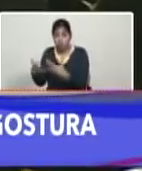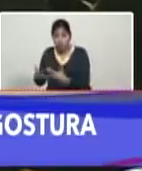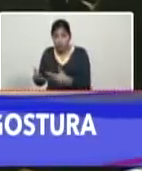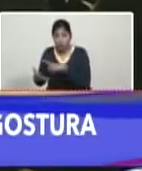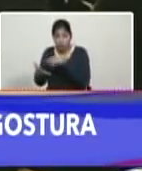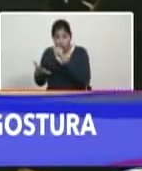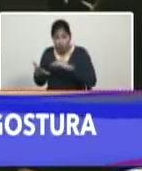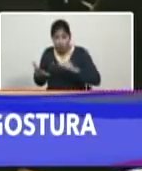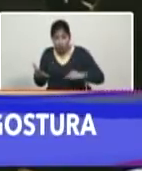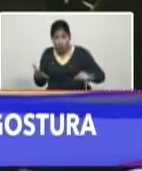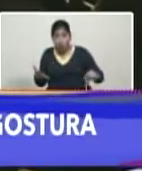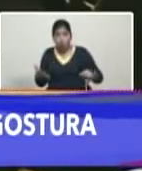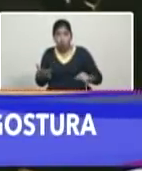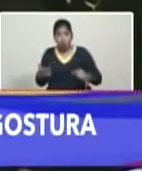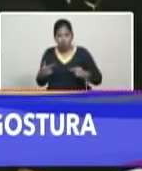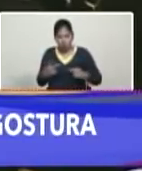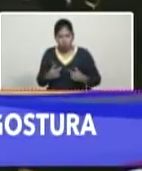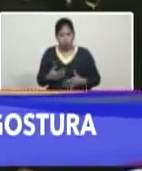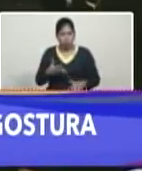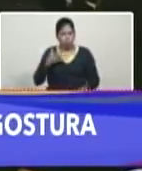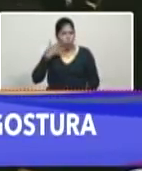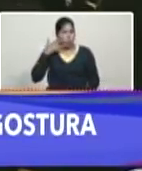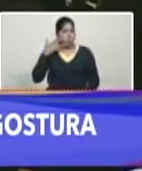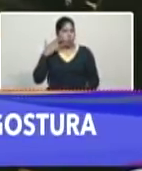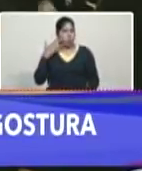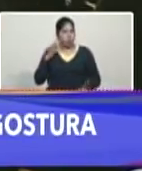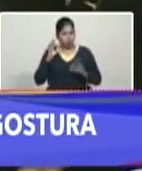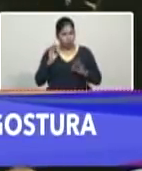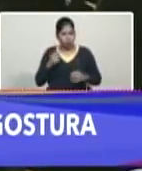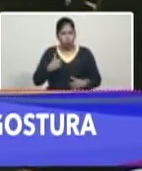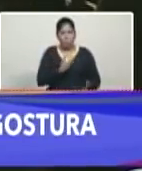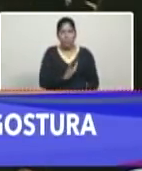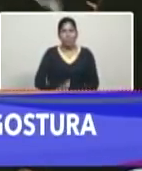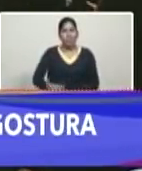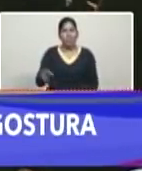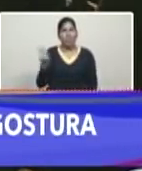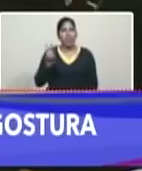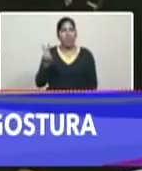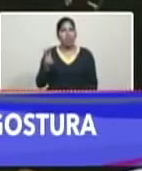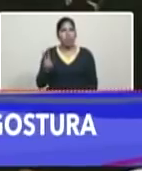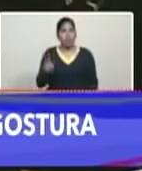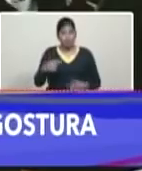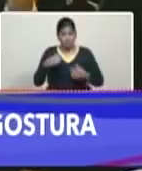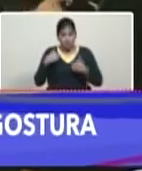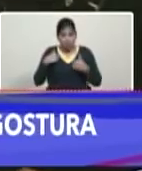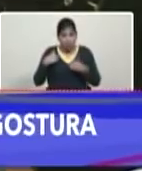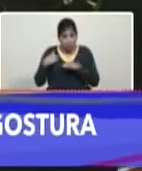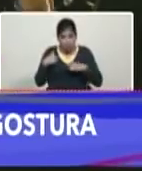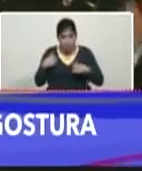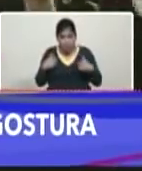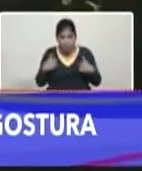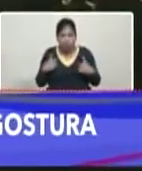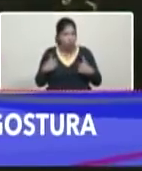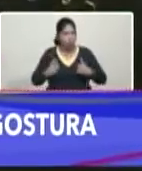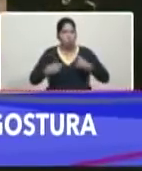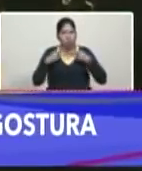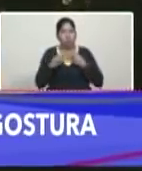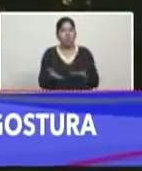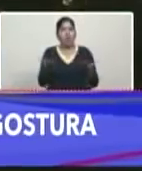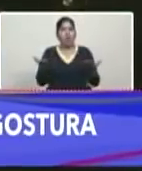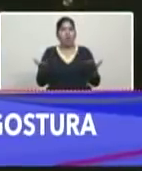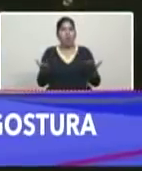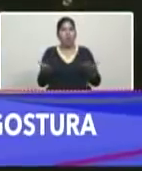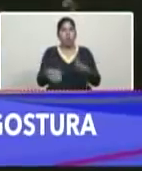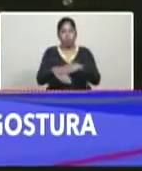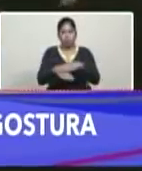que yo llevo de manera legítima como presidente constitucional, les pertenece, es a ustedes, porque ustedes son el